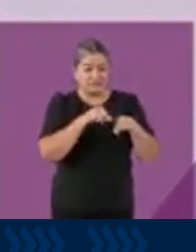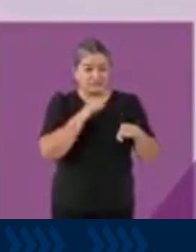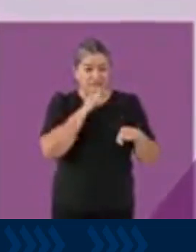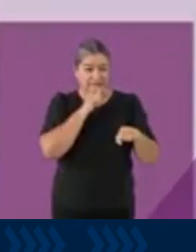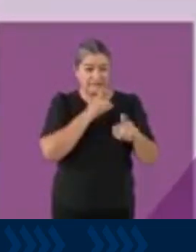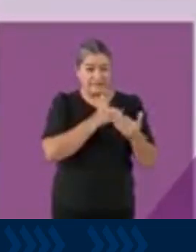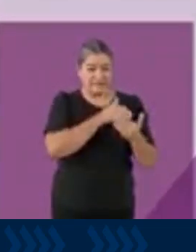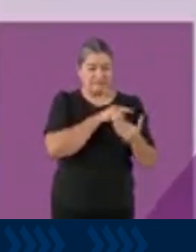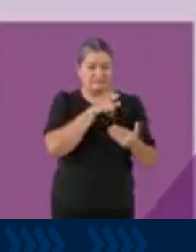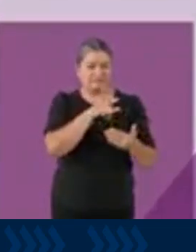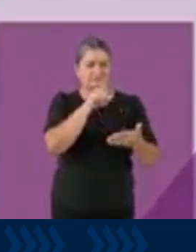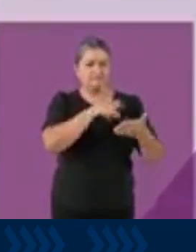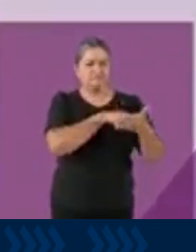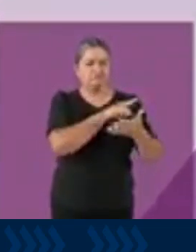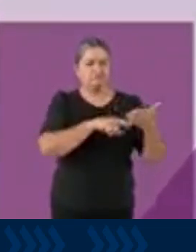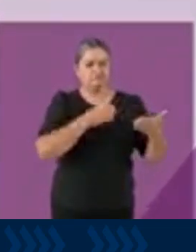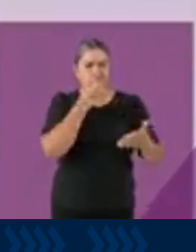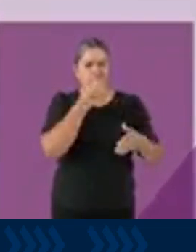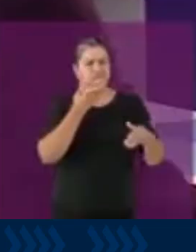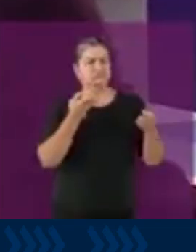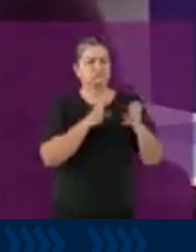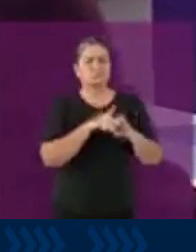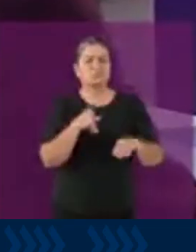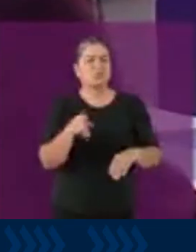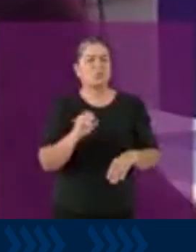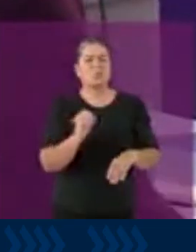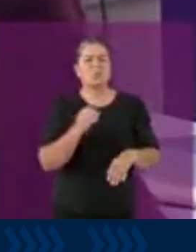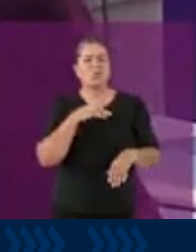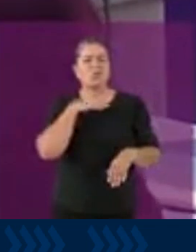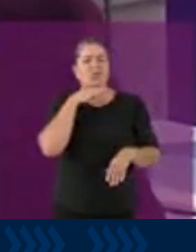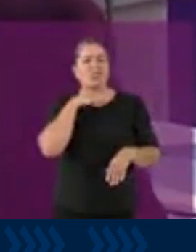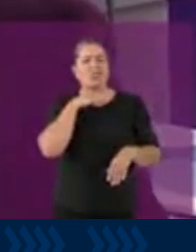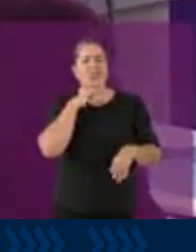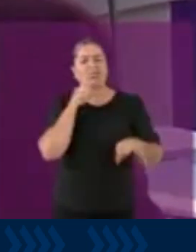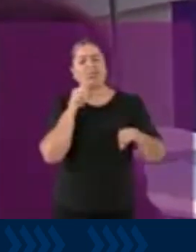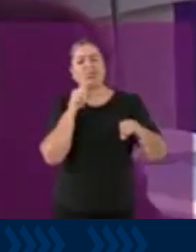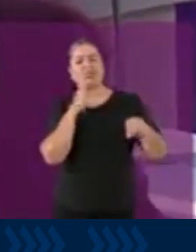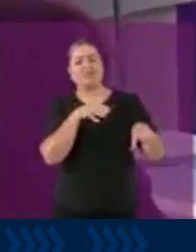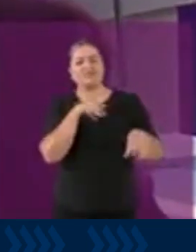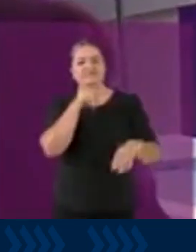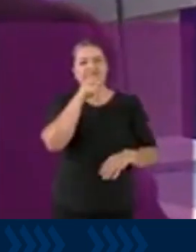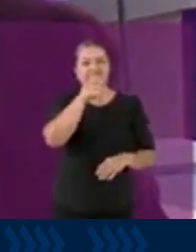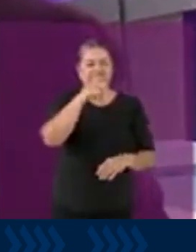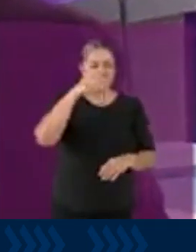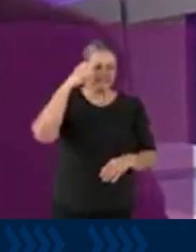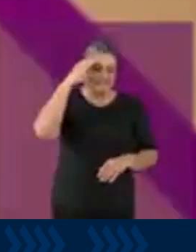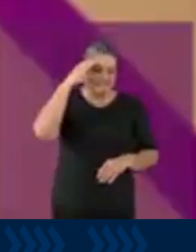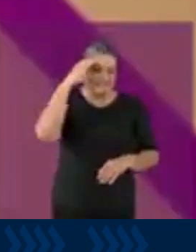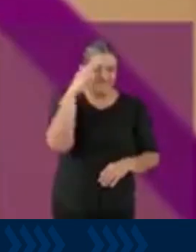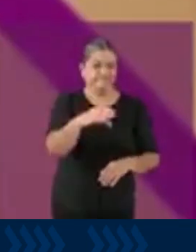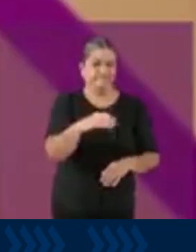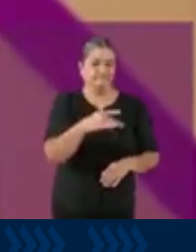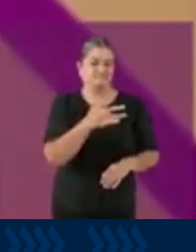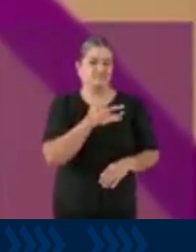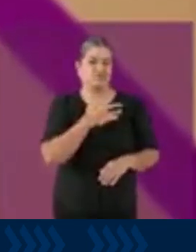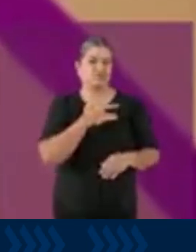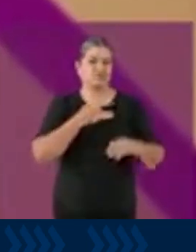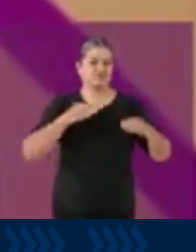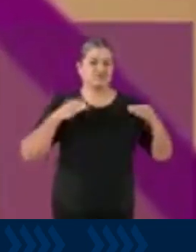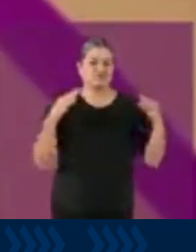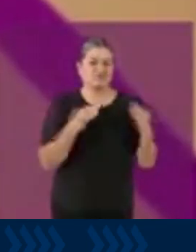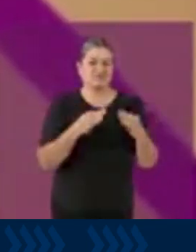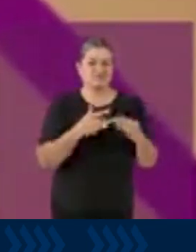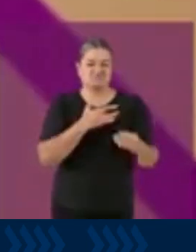la ganadora del debate presidencial es la candidata de la alianza fuerza y corazón por México afirmó la candidata para el